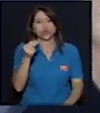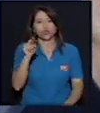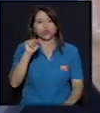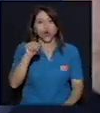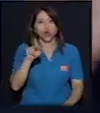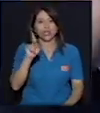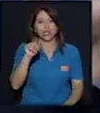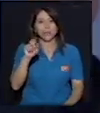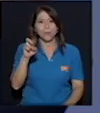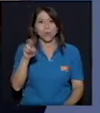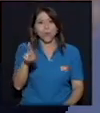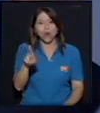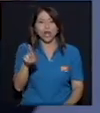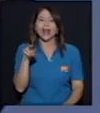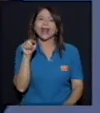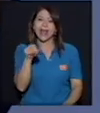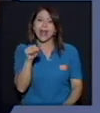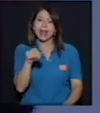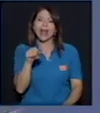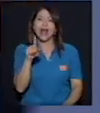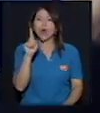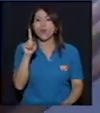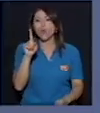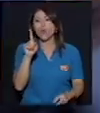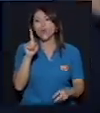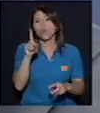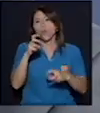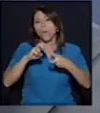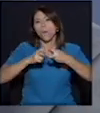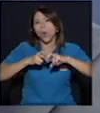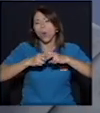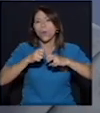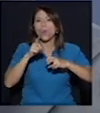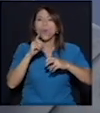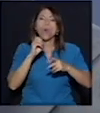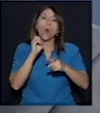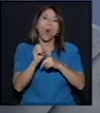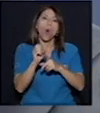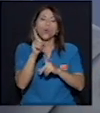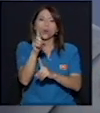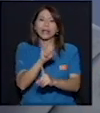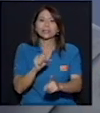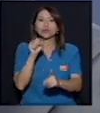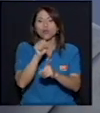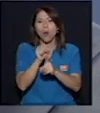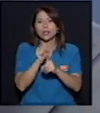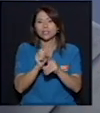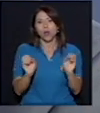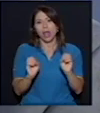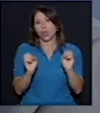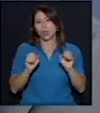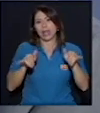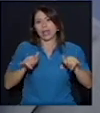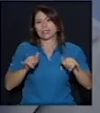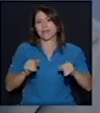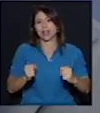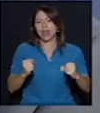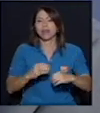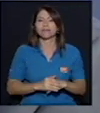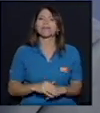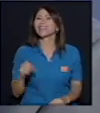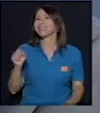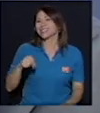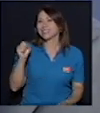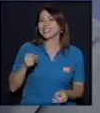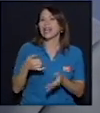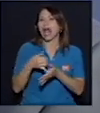un problema o una situación que no tenía estabilidad. Sí, la inestabilidad